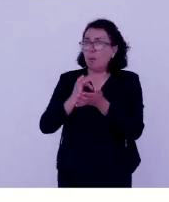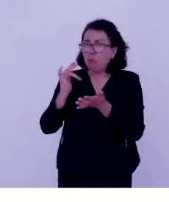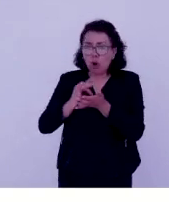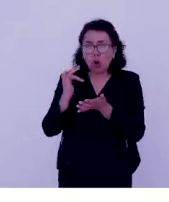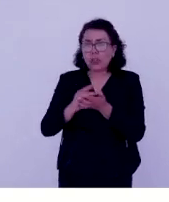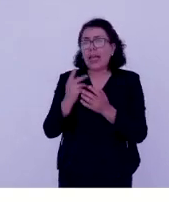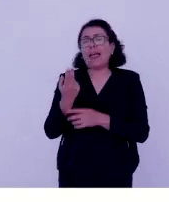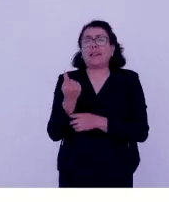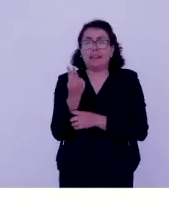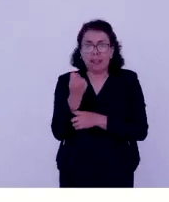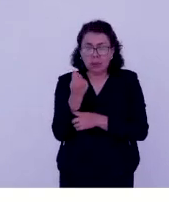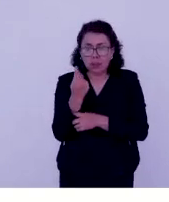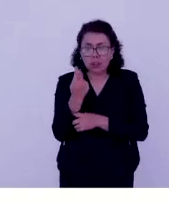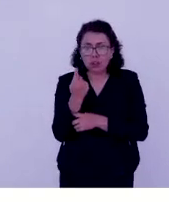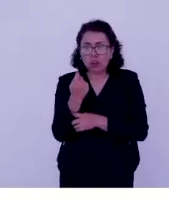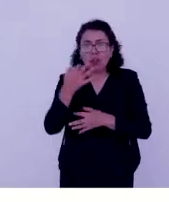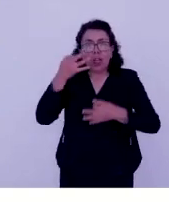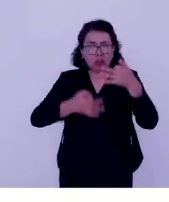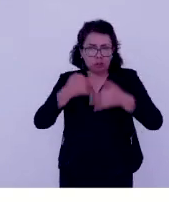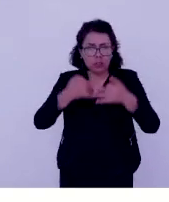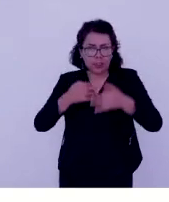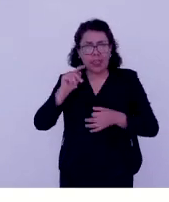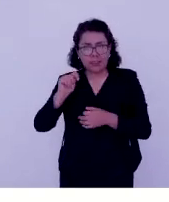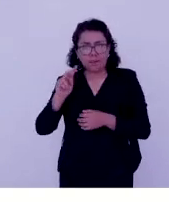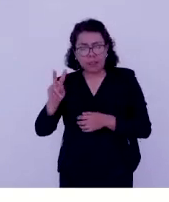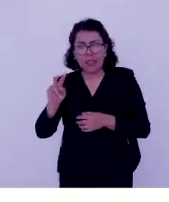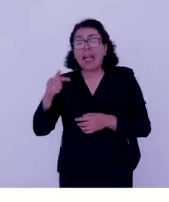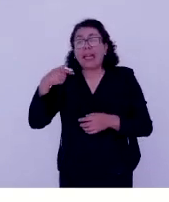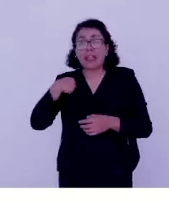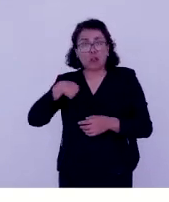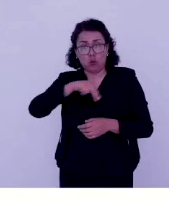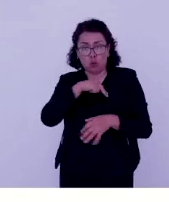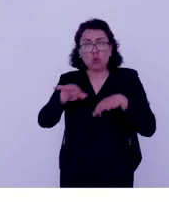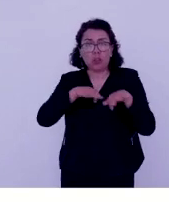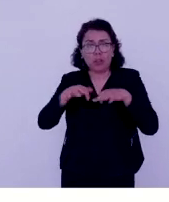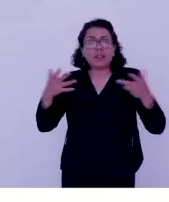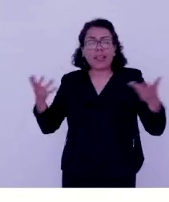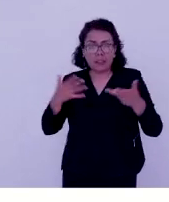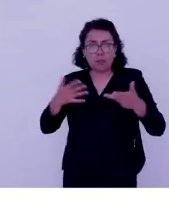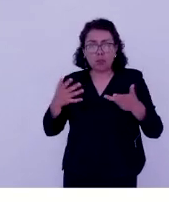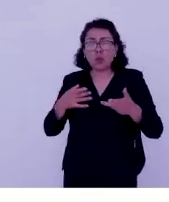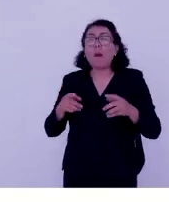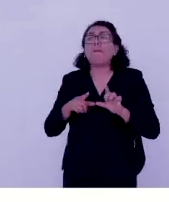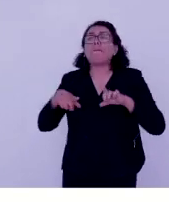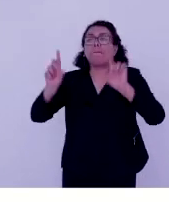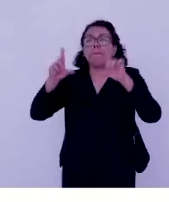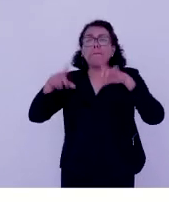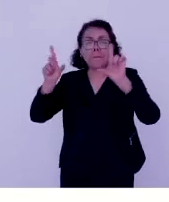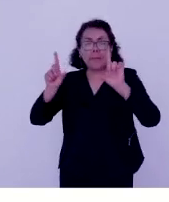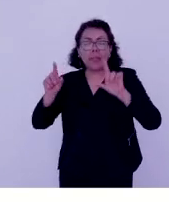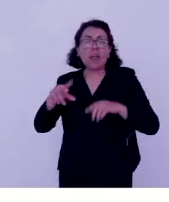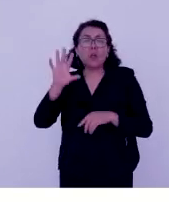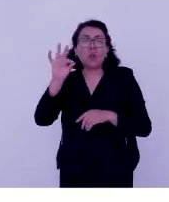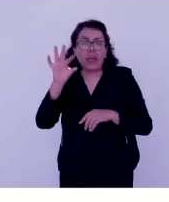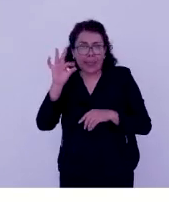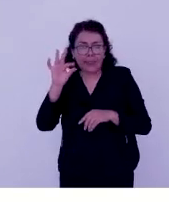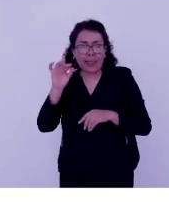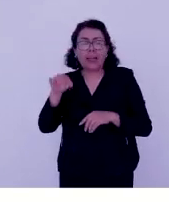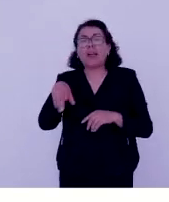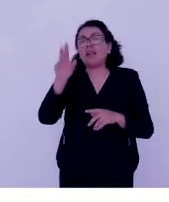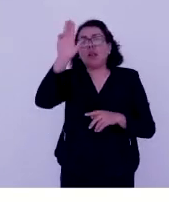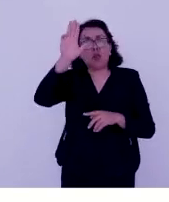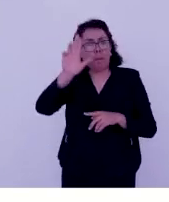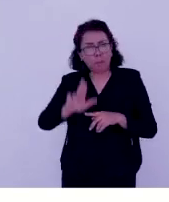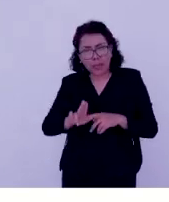poder judicial TV espacio de difusión de nuestras actividades que en el periodo que se informa emitió 40 programas en su horario de los martes a